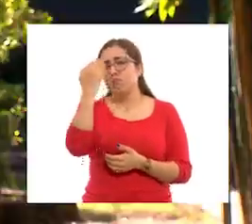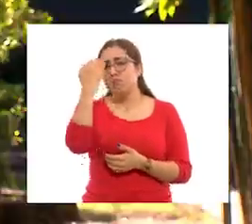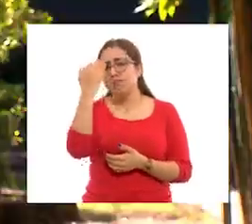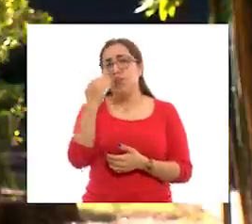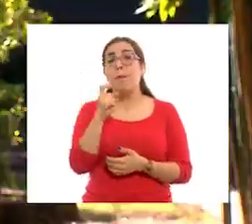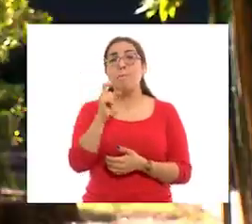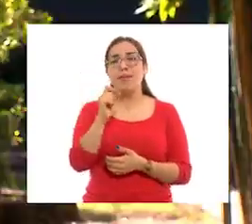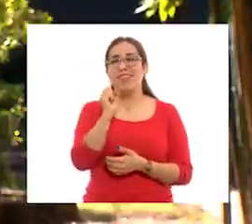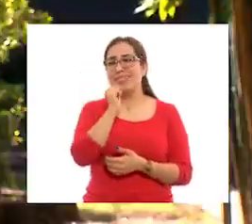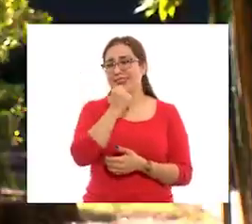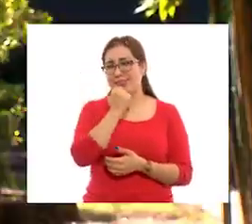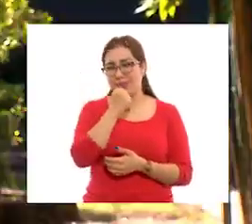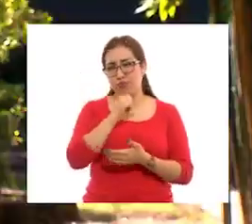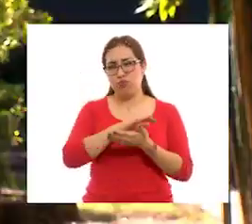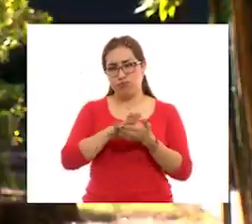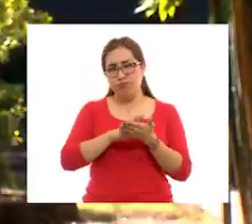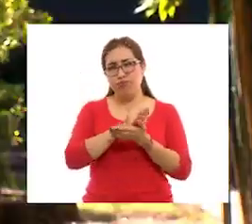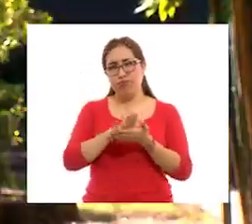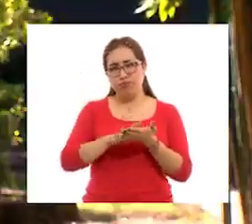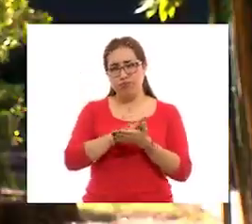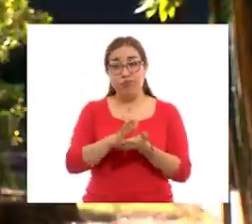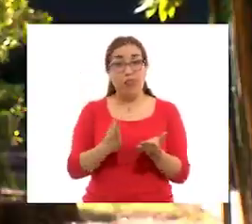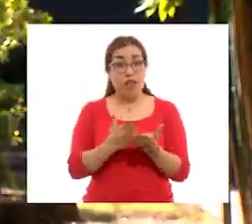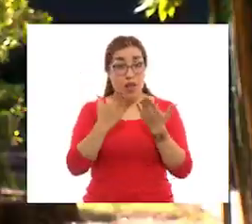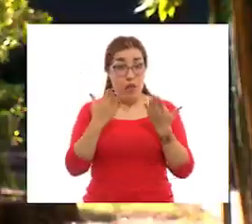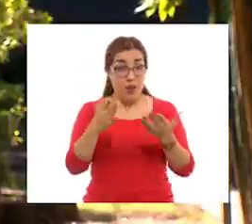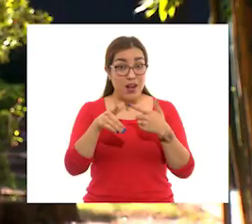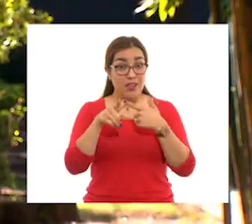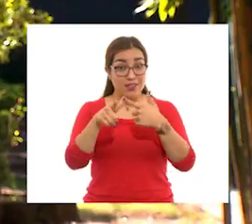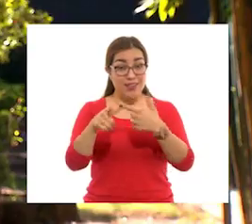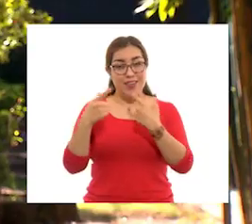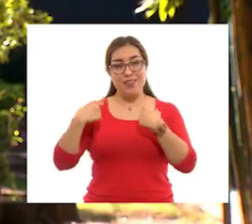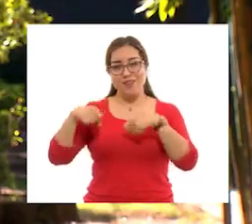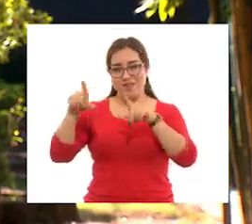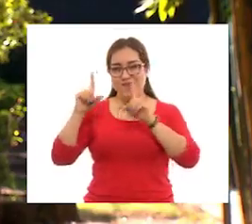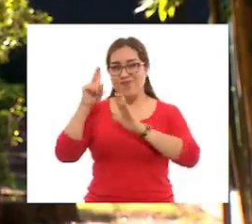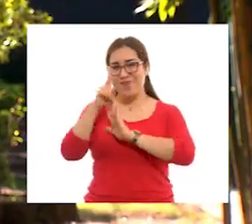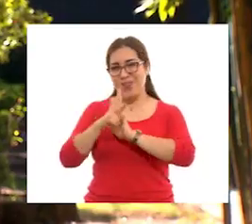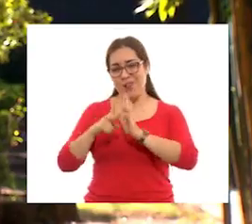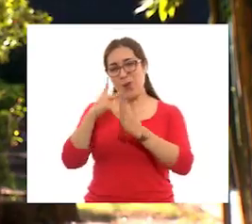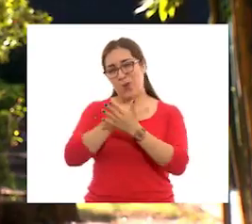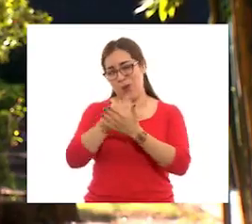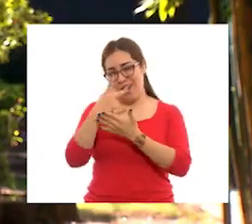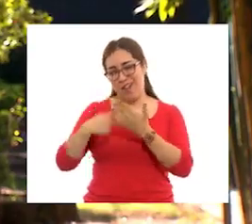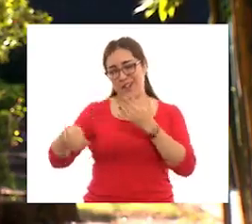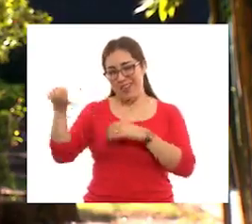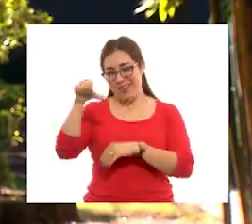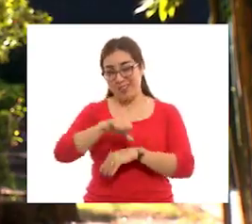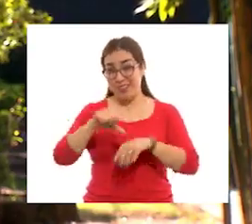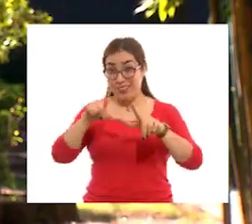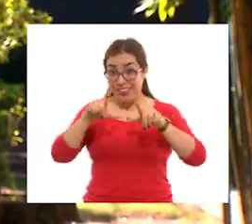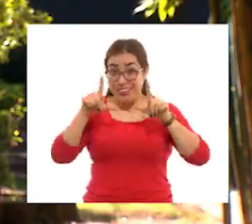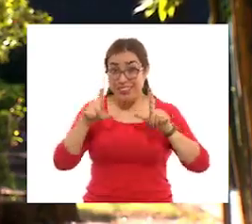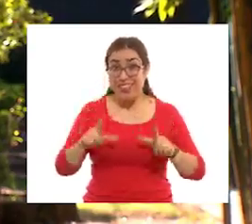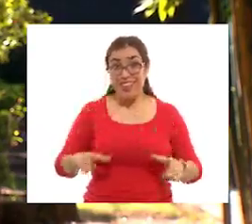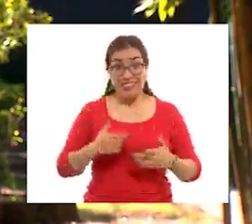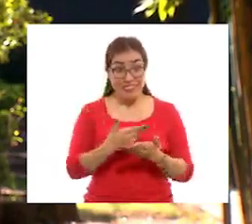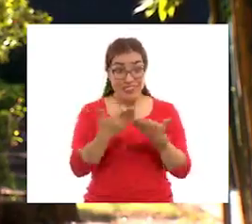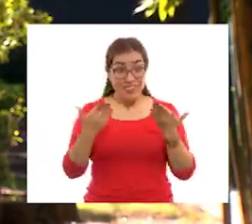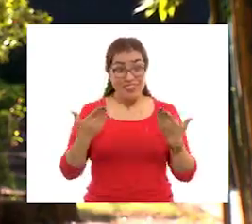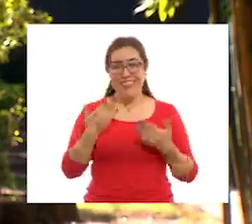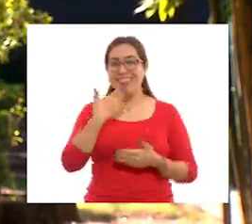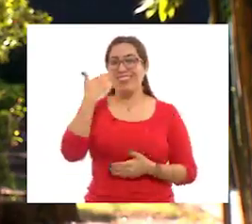Ahora es momento de seguir con el programa de hoy. ¿Listas? ¿Listos?